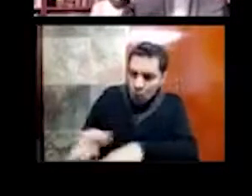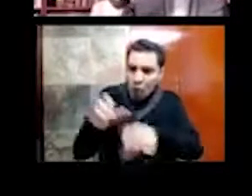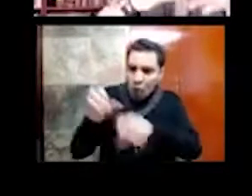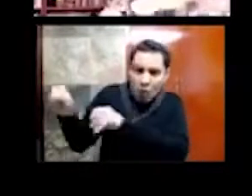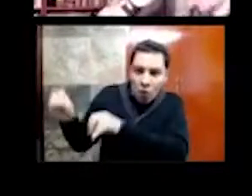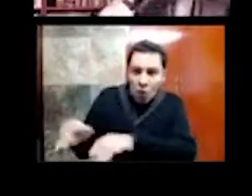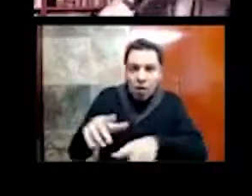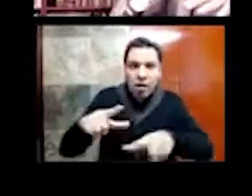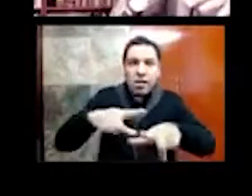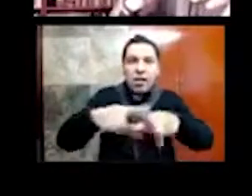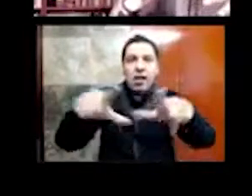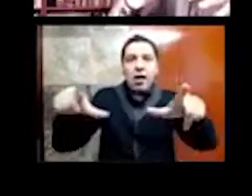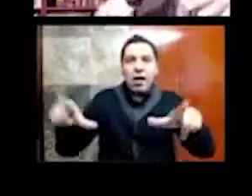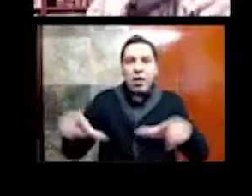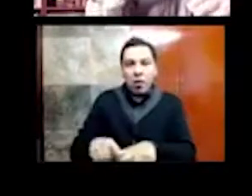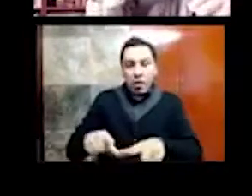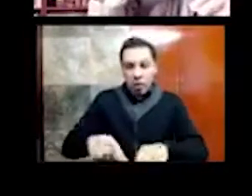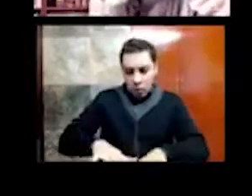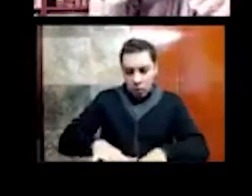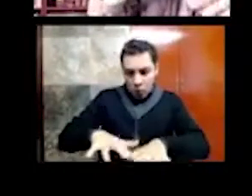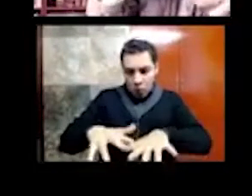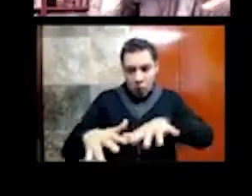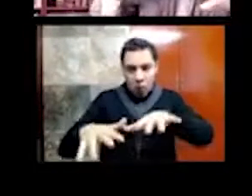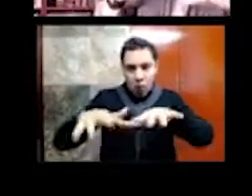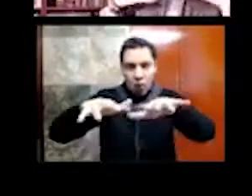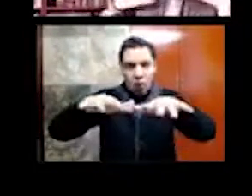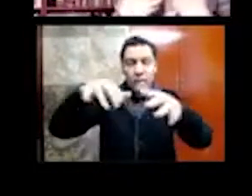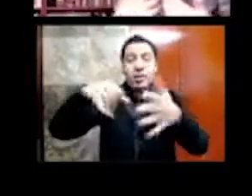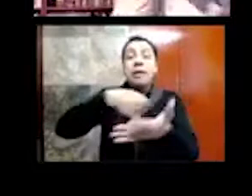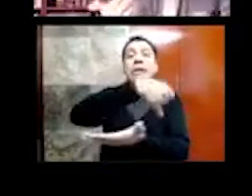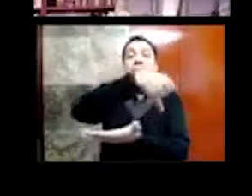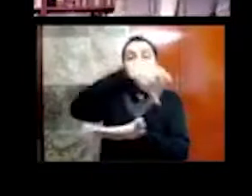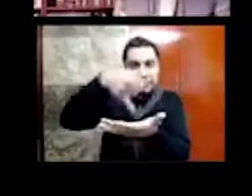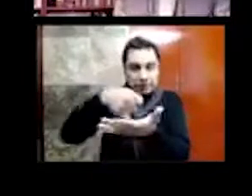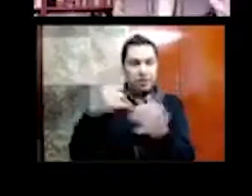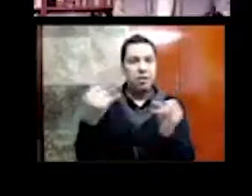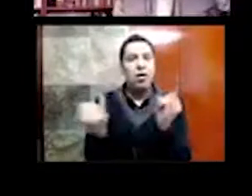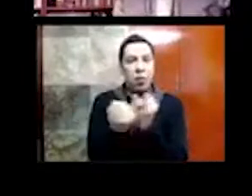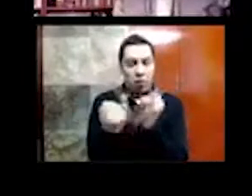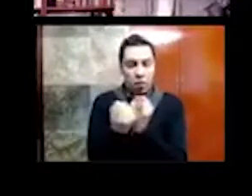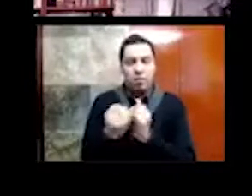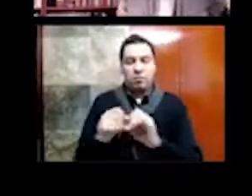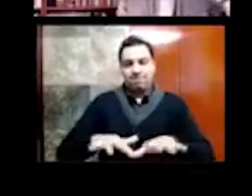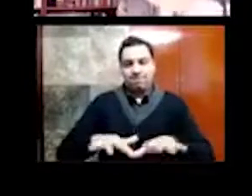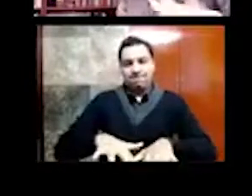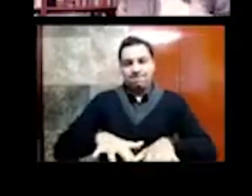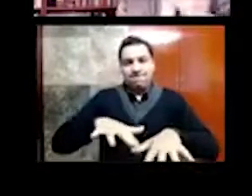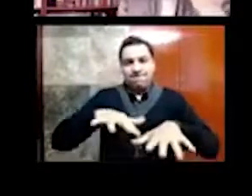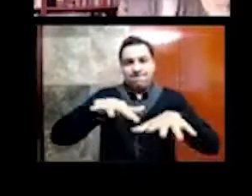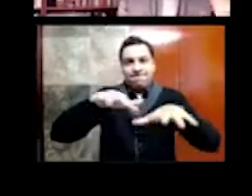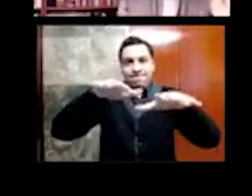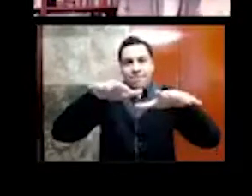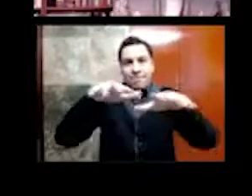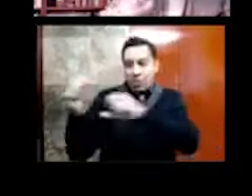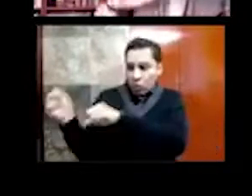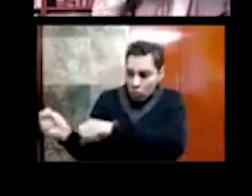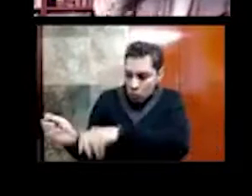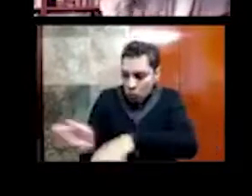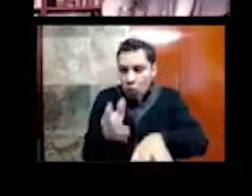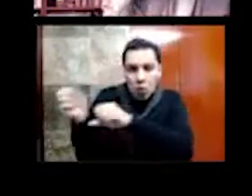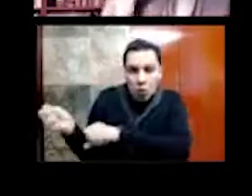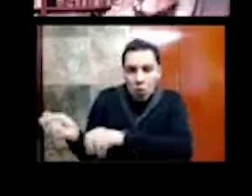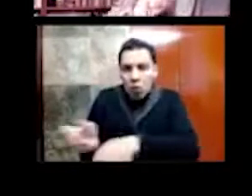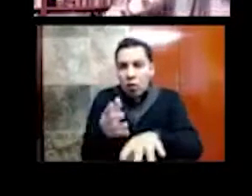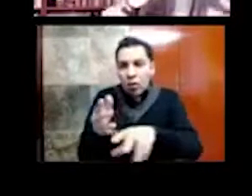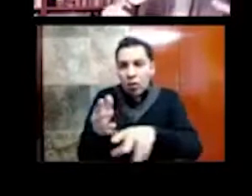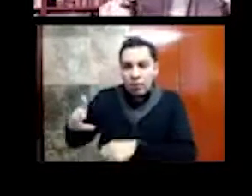sino que también deja ver islotes. Pero la laguna puede traer una escorrentía de Zumpango-Xaltocan arriba